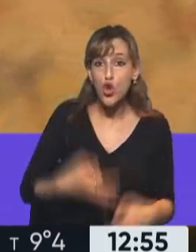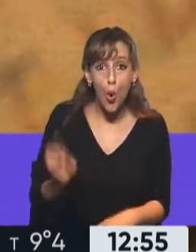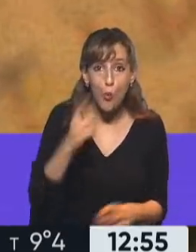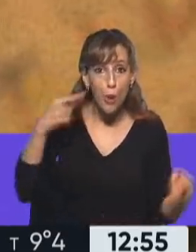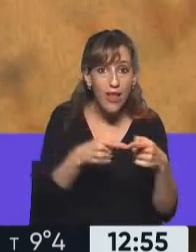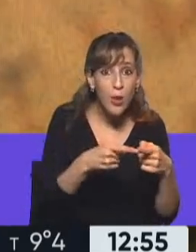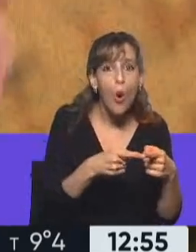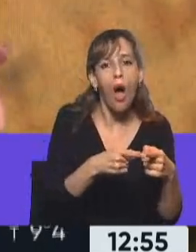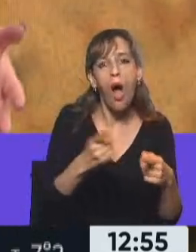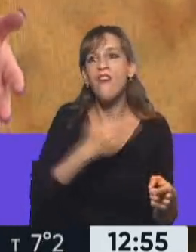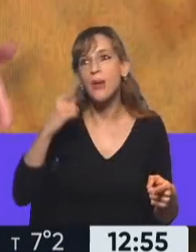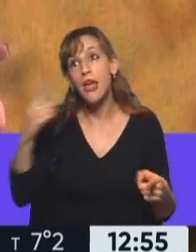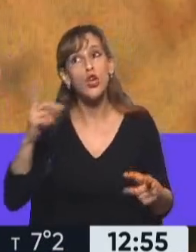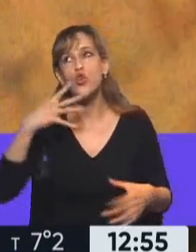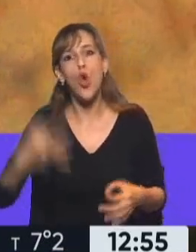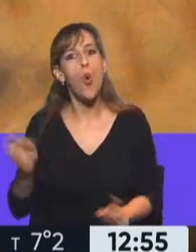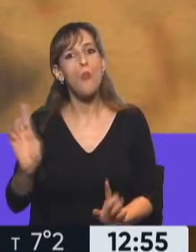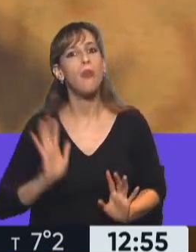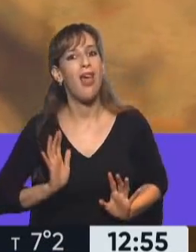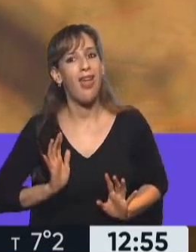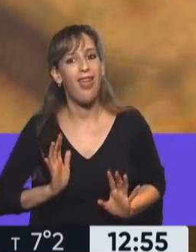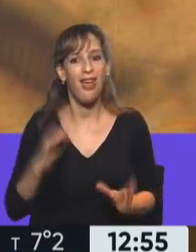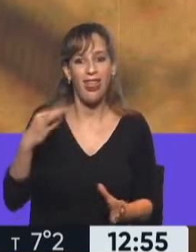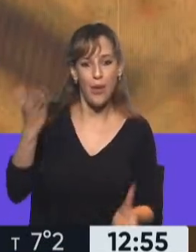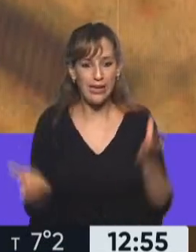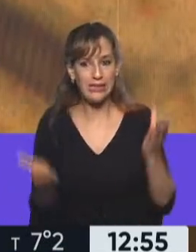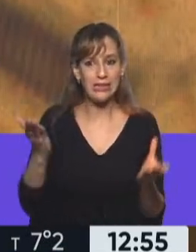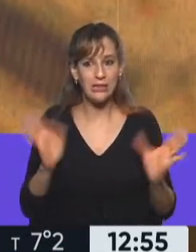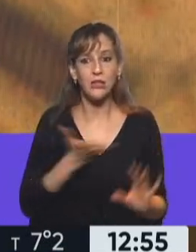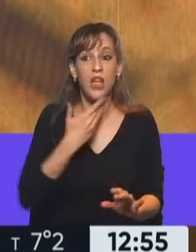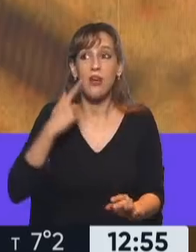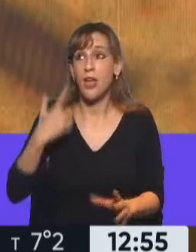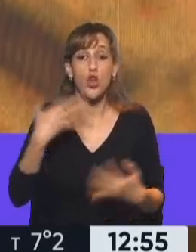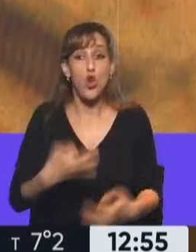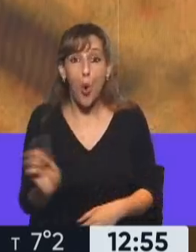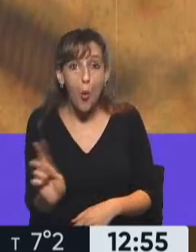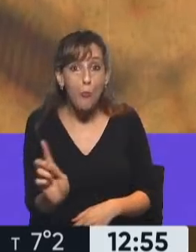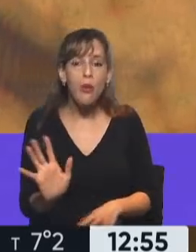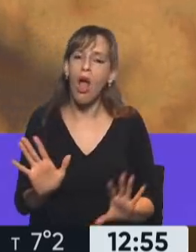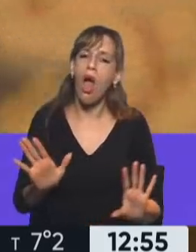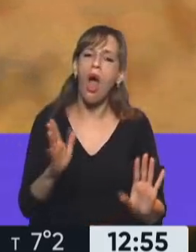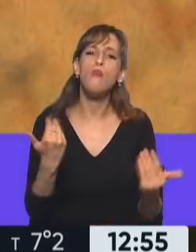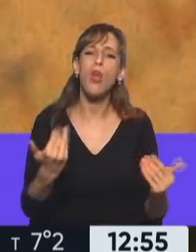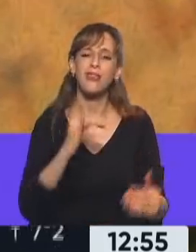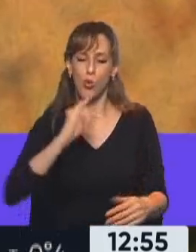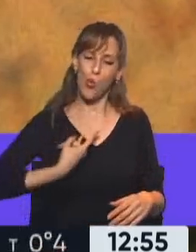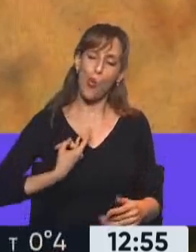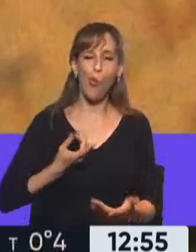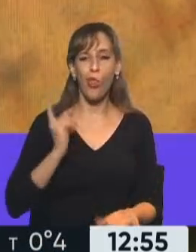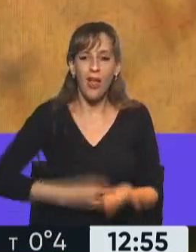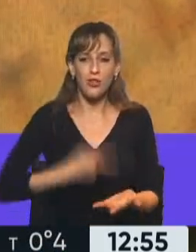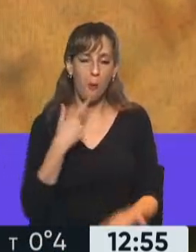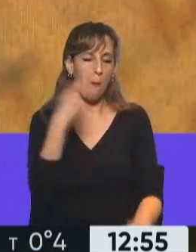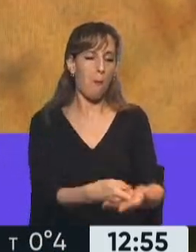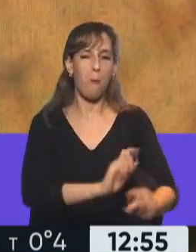con el fondo. Si incumplís con el fondo, es probable que no quiera desembolsar el dinero que te dijo que te iba a desembolsar para que vos puedas cancelar los vencimientos,